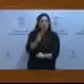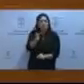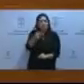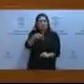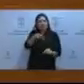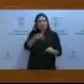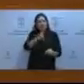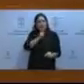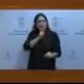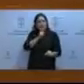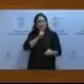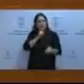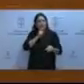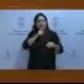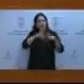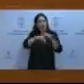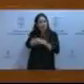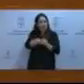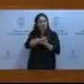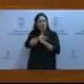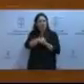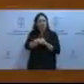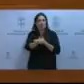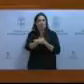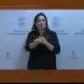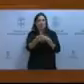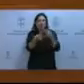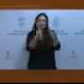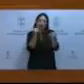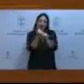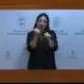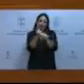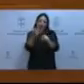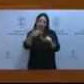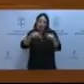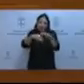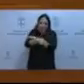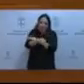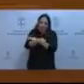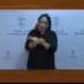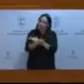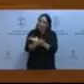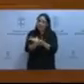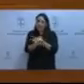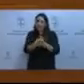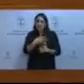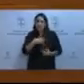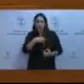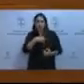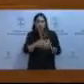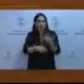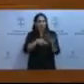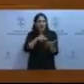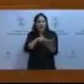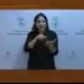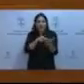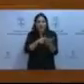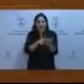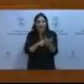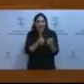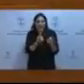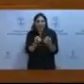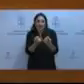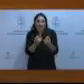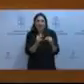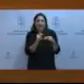y mantenimiento del colectivo en el mercado de trabajo exigen que toda intervención necesaria para contribuir